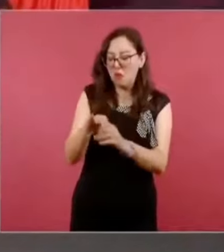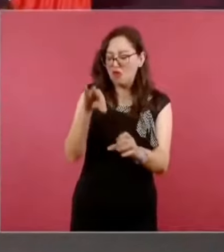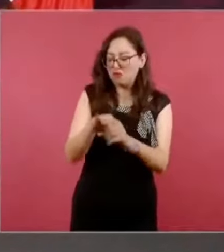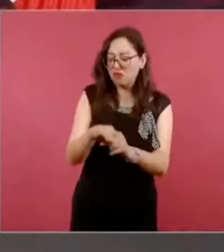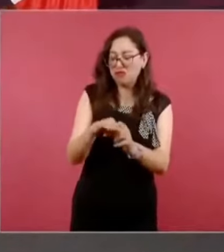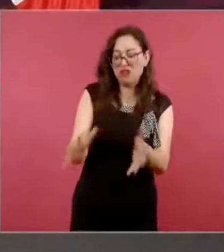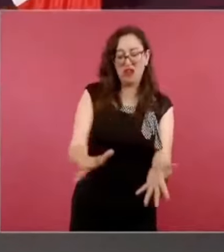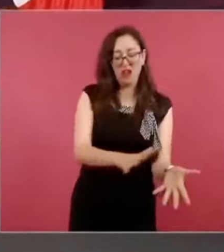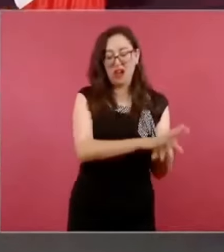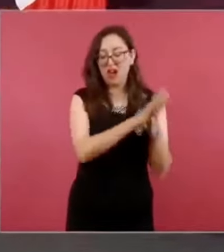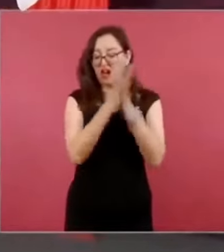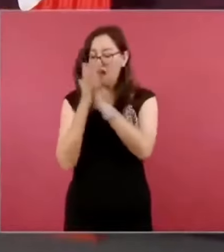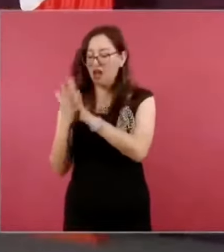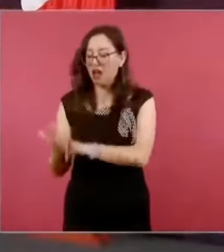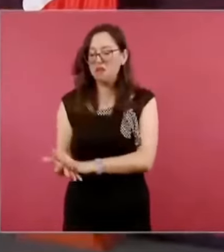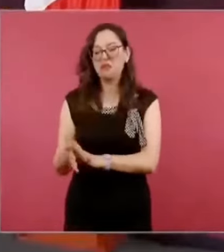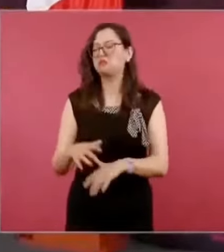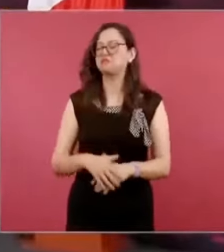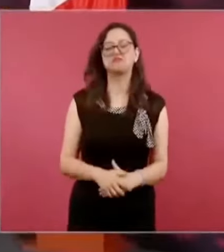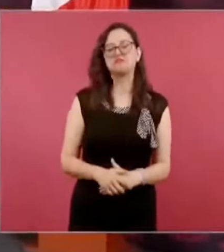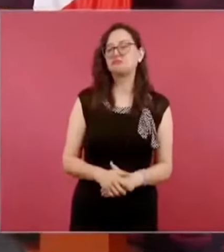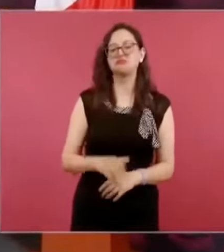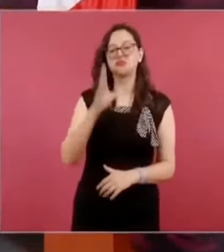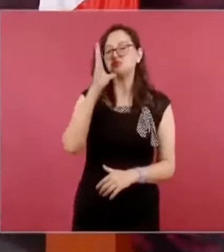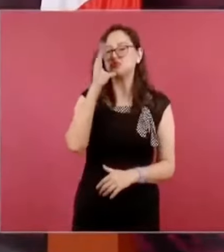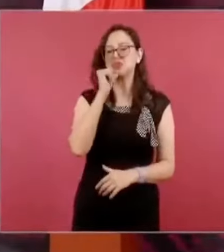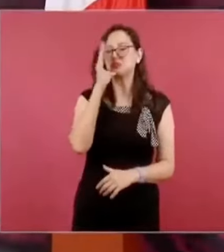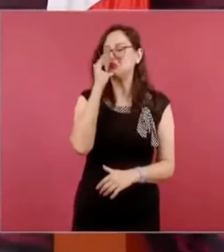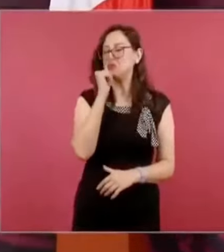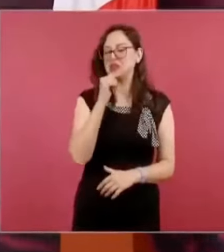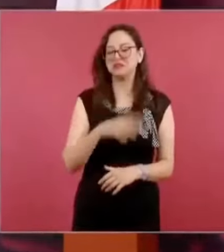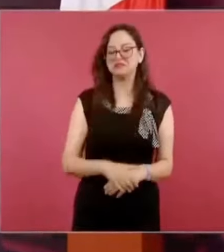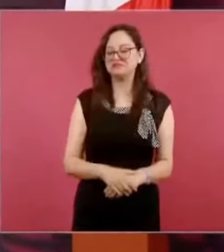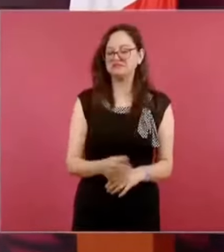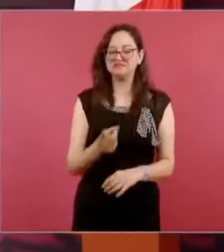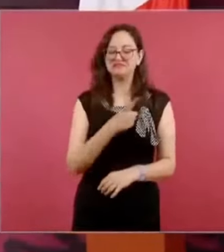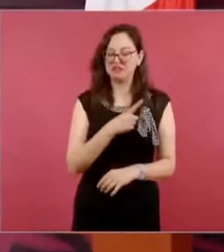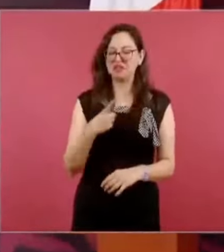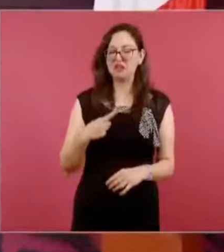En el mejor de los casos me planteaban, hay que cambiar las formas de lucha.